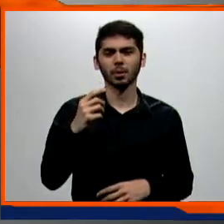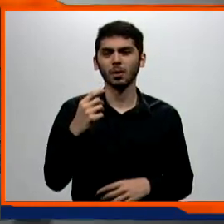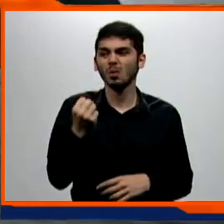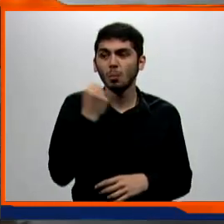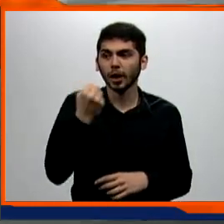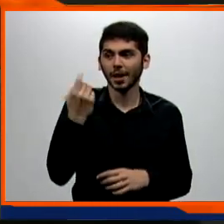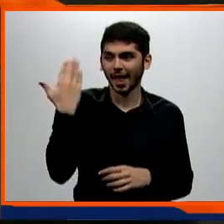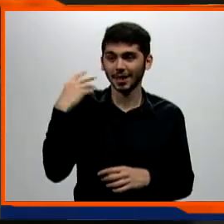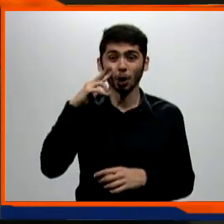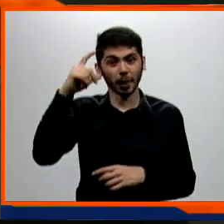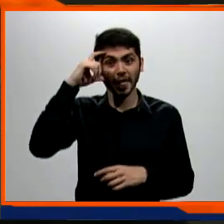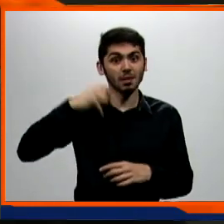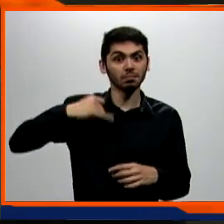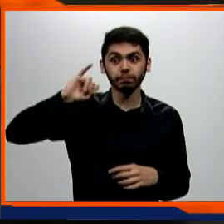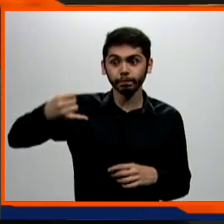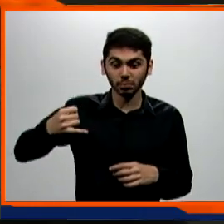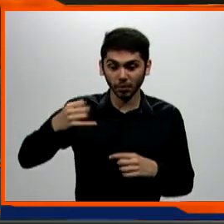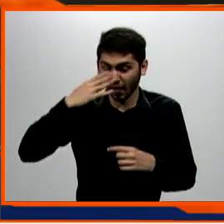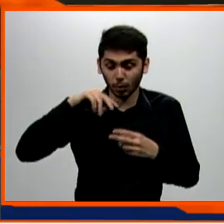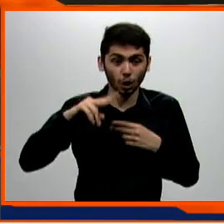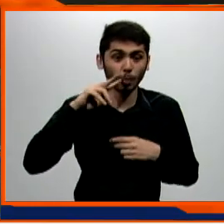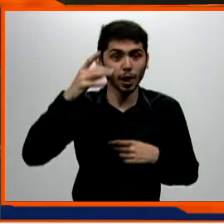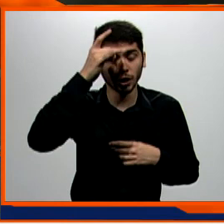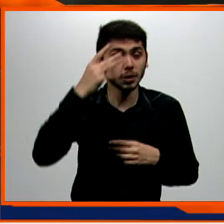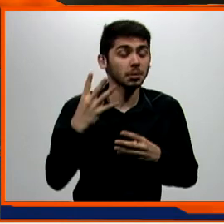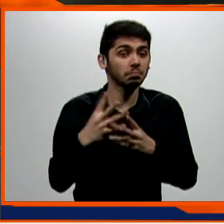el título que ganamos en el 2010, que se perdió en el 2012.